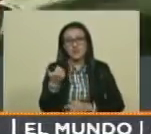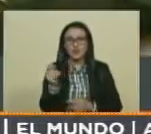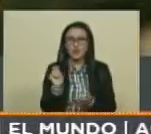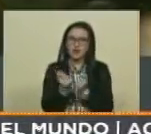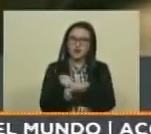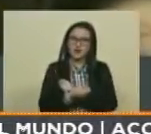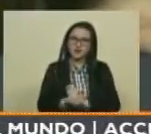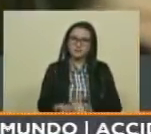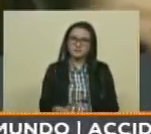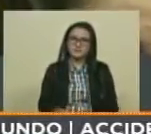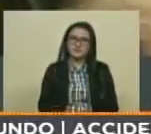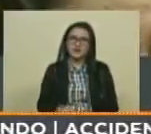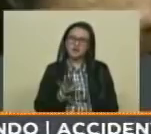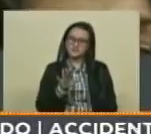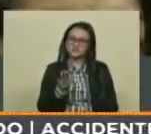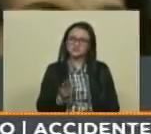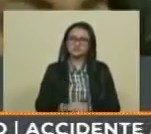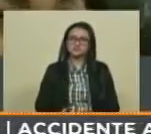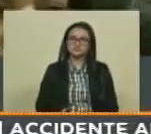Esa es la gran diferencia.